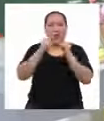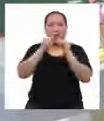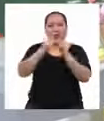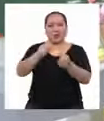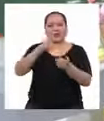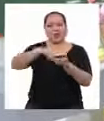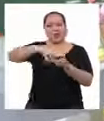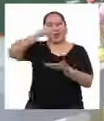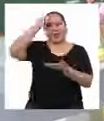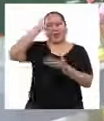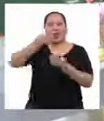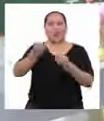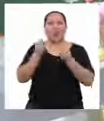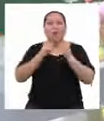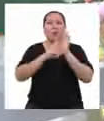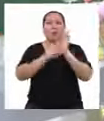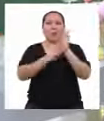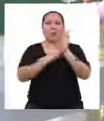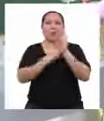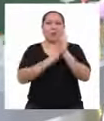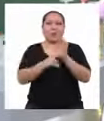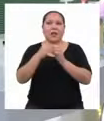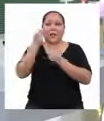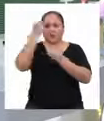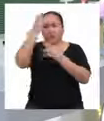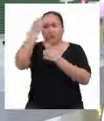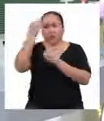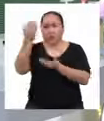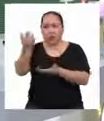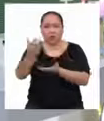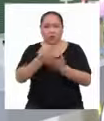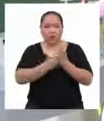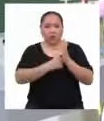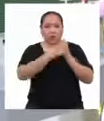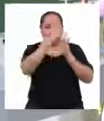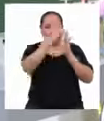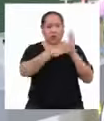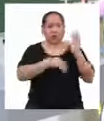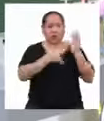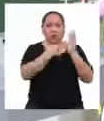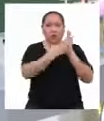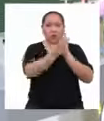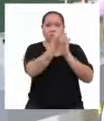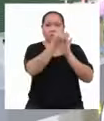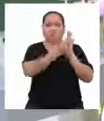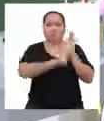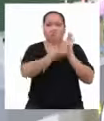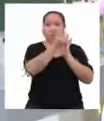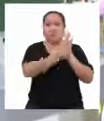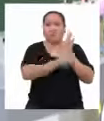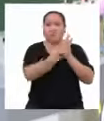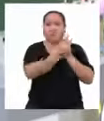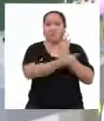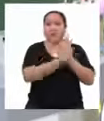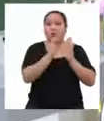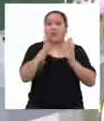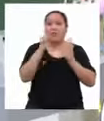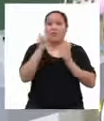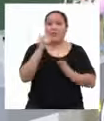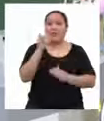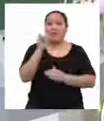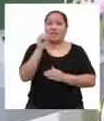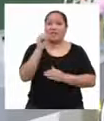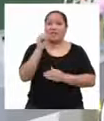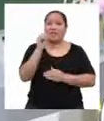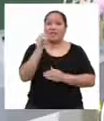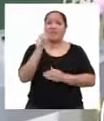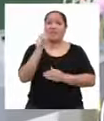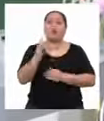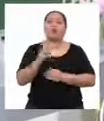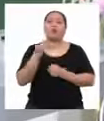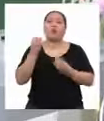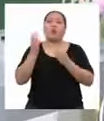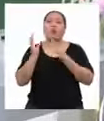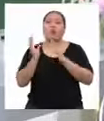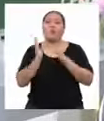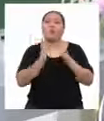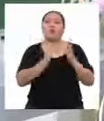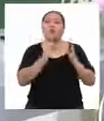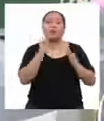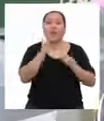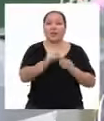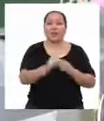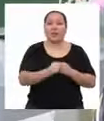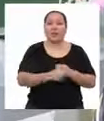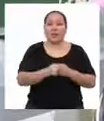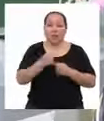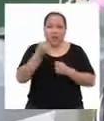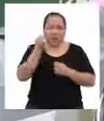de cómo representar datos en gráficos estadísticos y cómo, además, procesar esos datos, interpretar